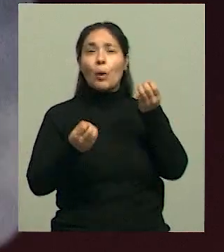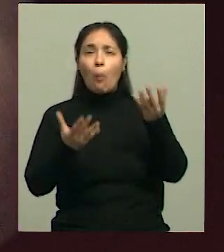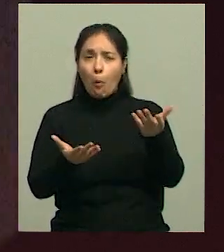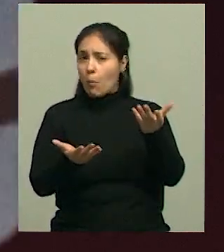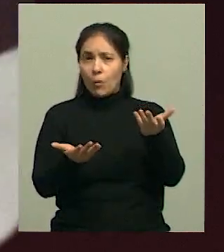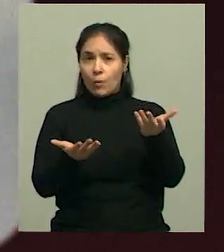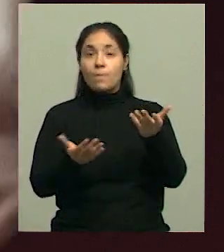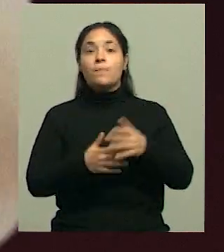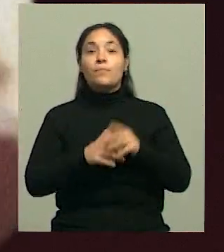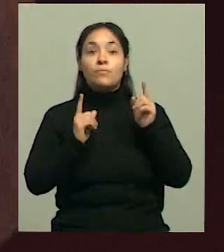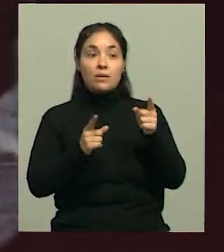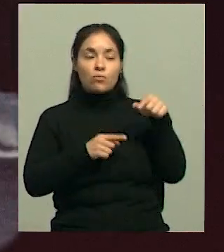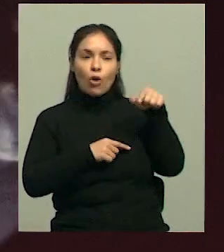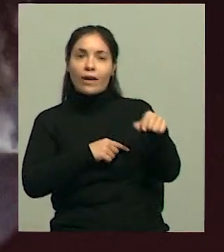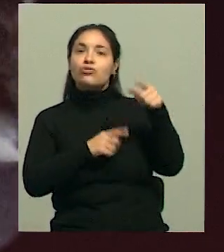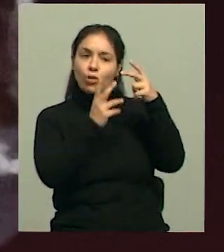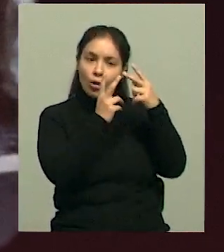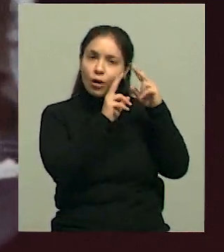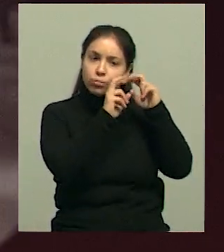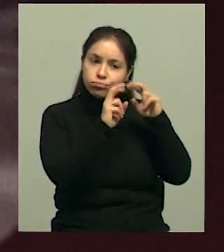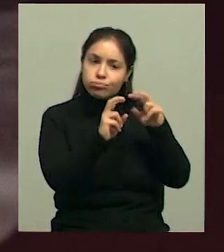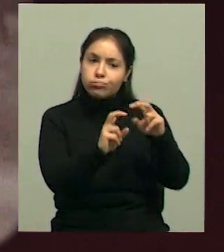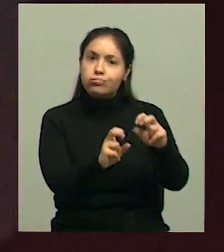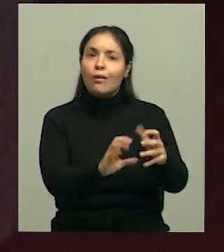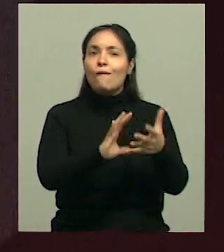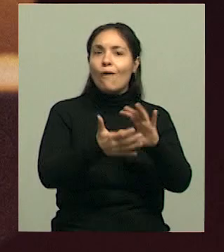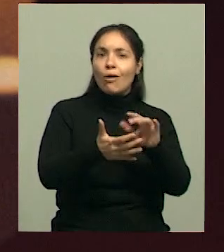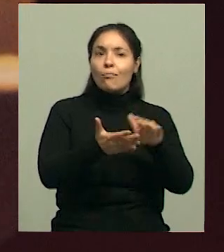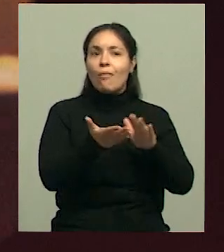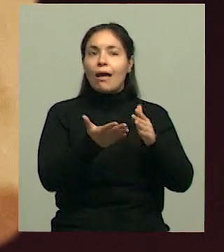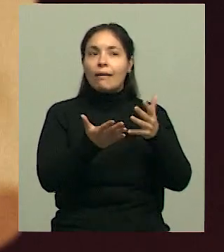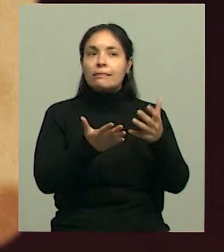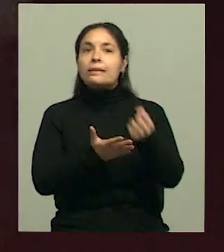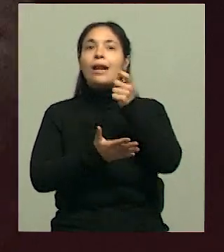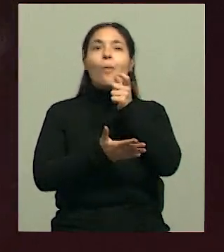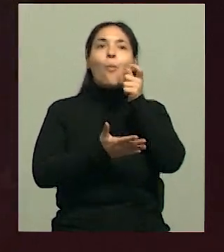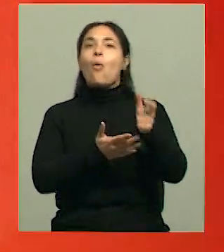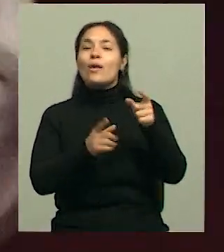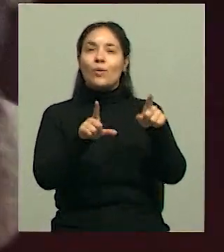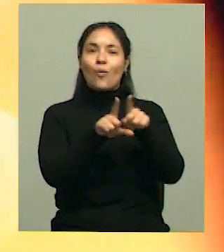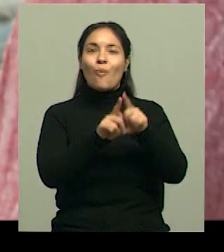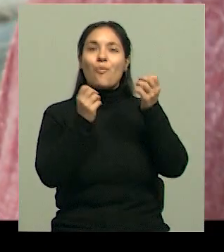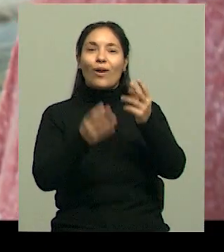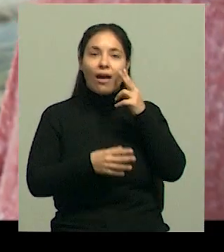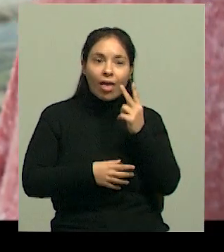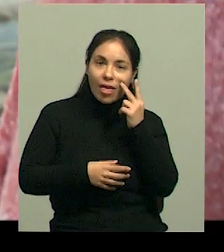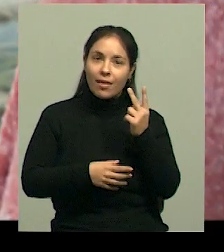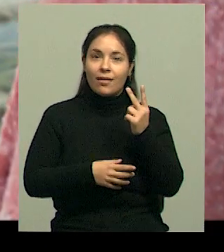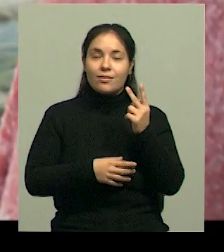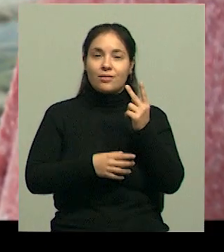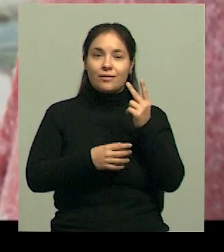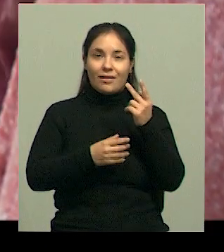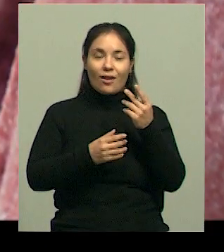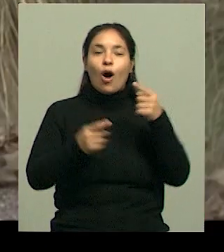¿no? Entonces, ¿cómo dar respuesta desde la historia, mirando hacia la escritura de una nueva